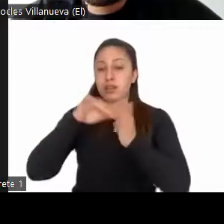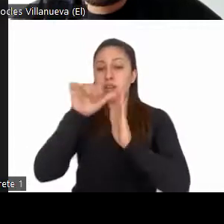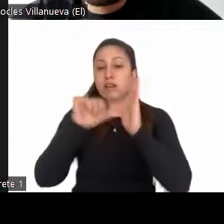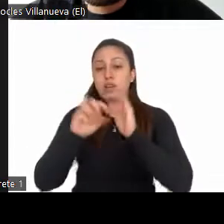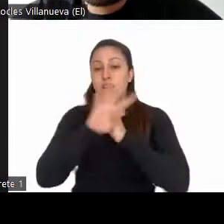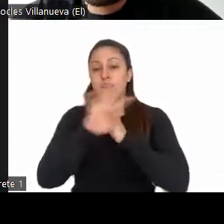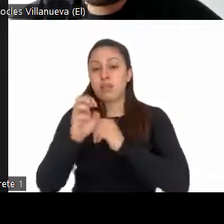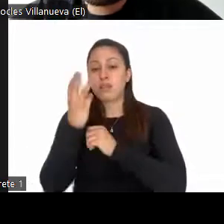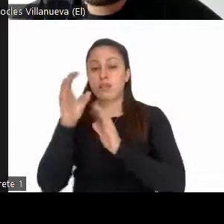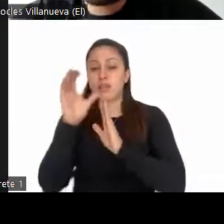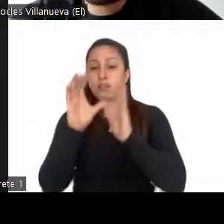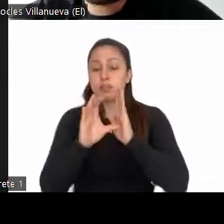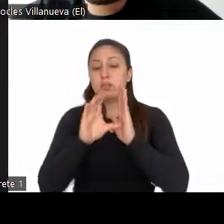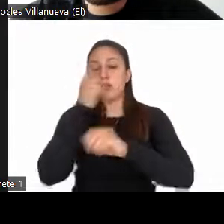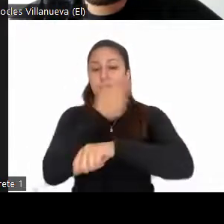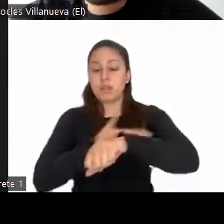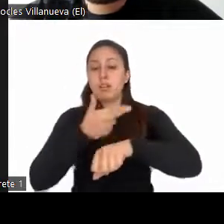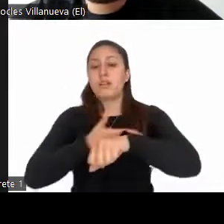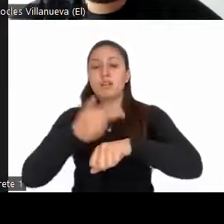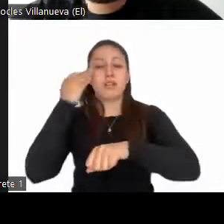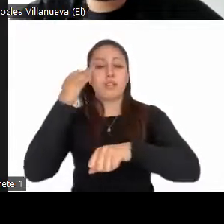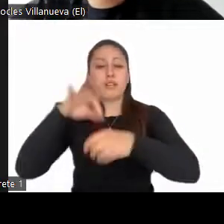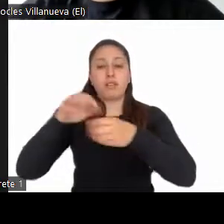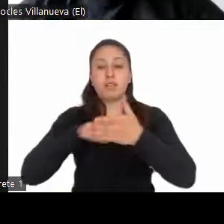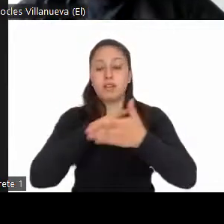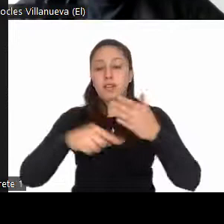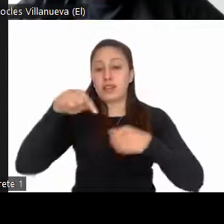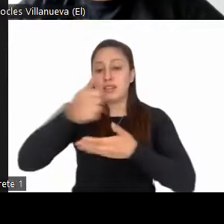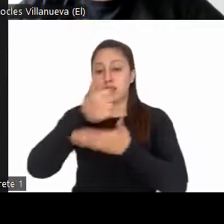de Instituciones y Procedimientos Electorales de la Ciudad de México.